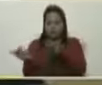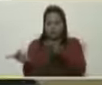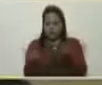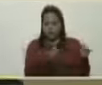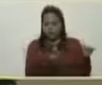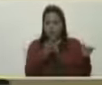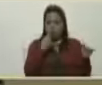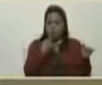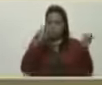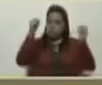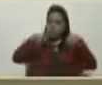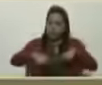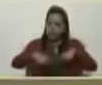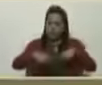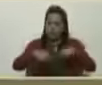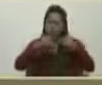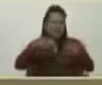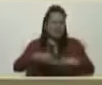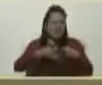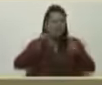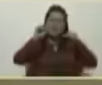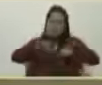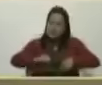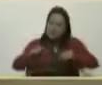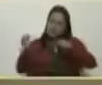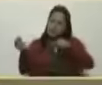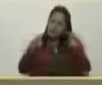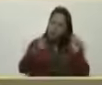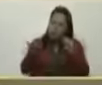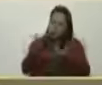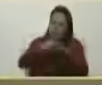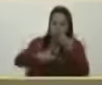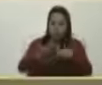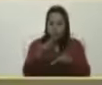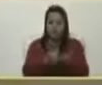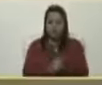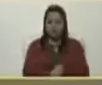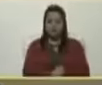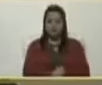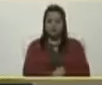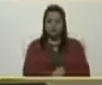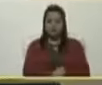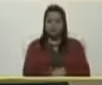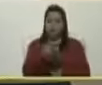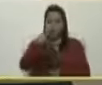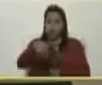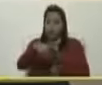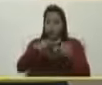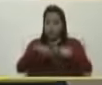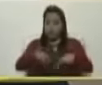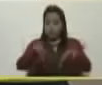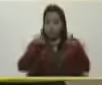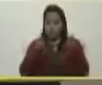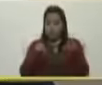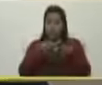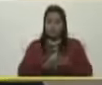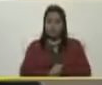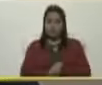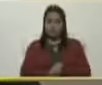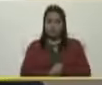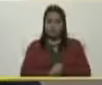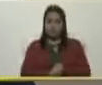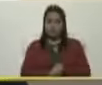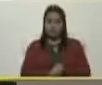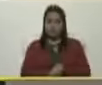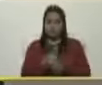y dijimos sí, siempre hemos dicho sí al diálogo. Aprovechamos la ocasión para darle un mensaje a